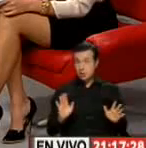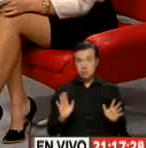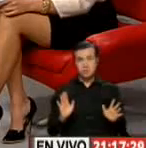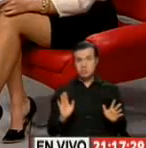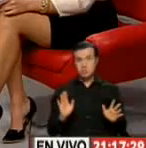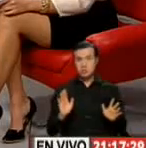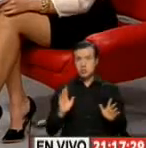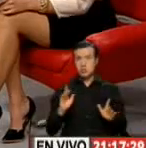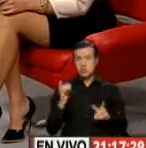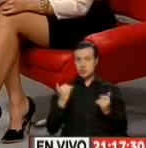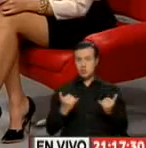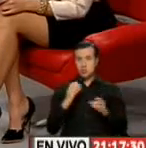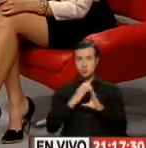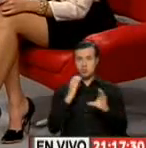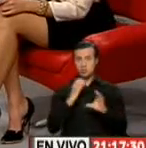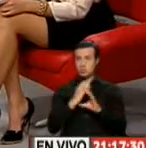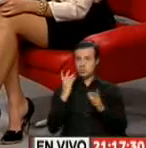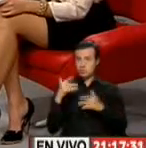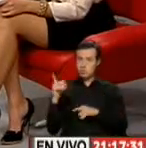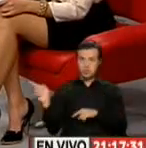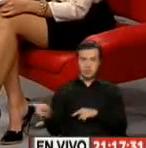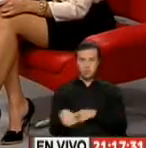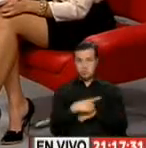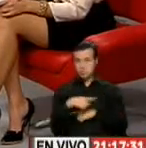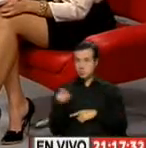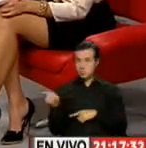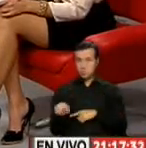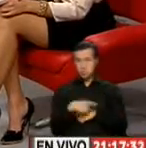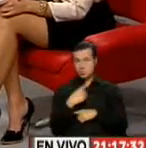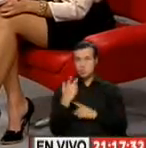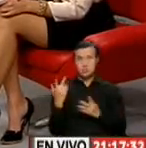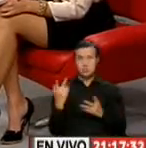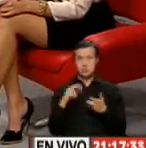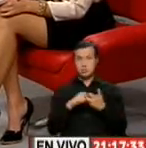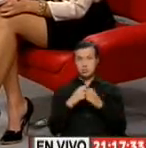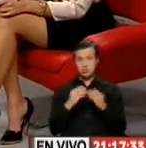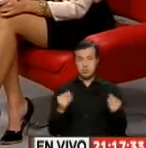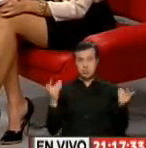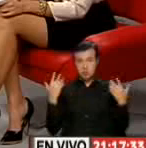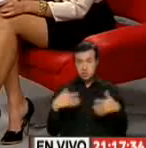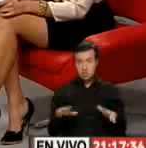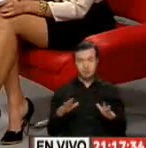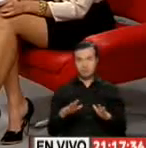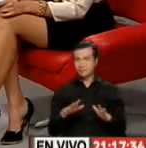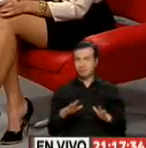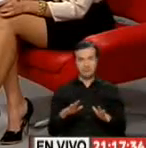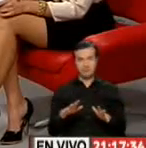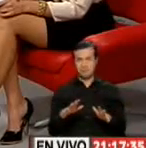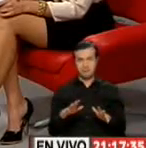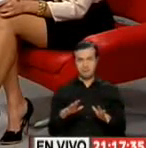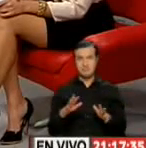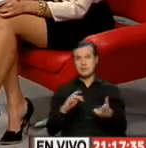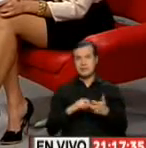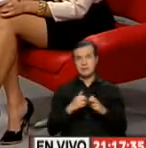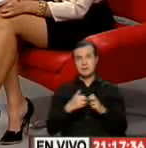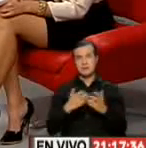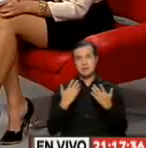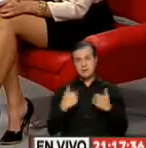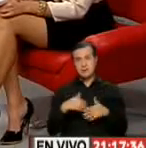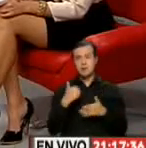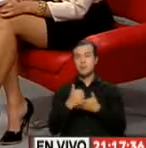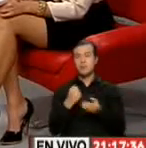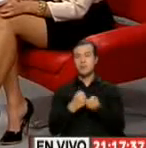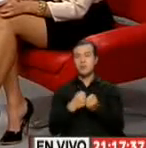Este corredor humanitario, exacto, que también se estableció. El corredor, ¿no? Exacto, que no es suficiente, porque el hecho solamente de brindarles